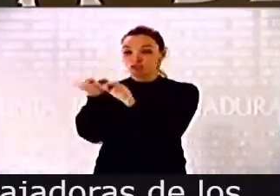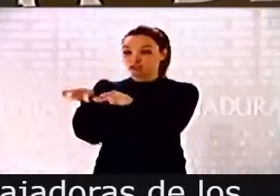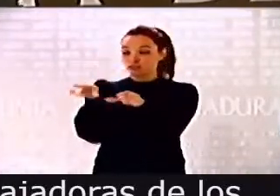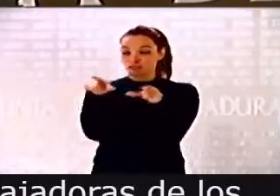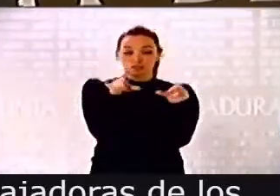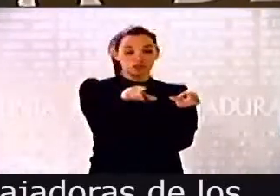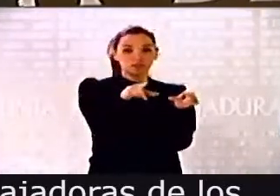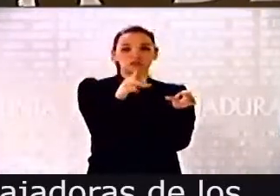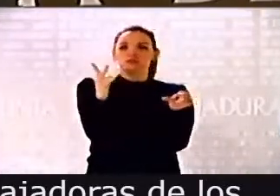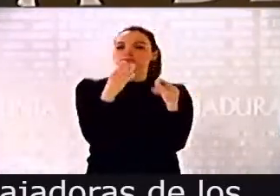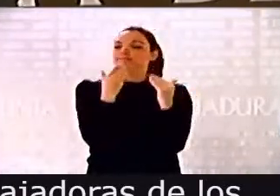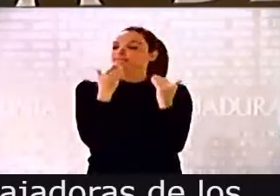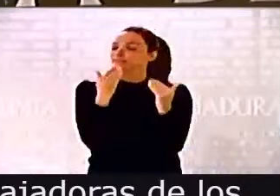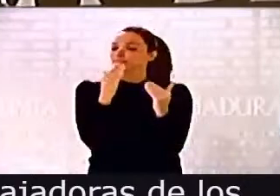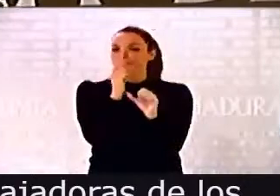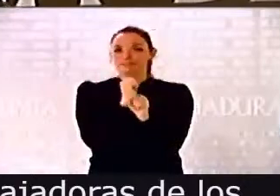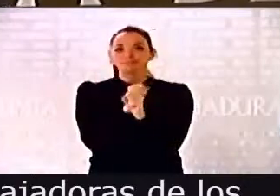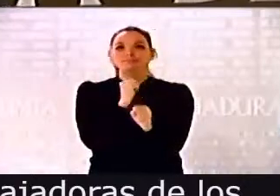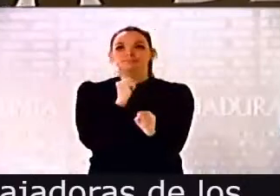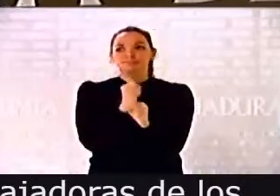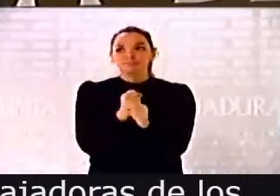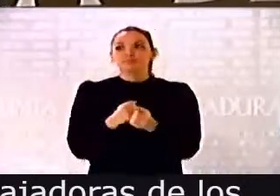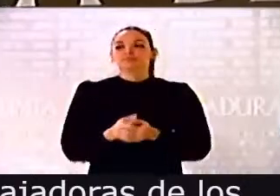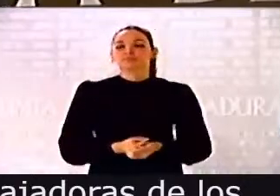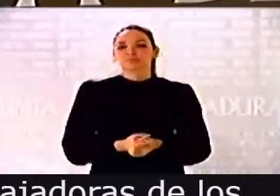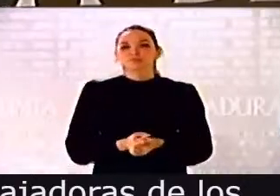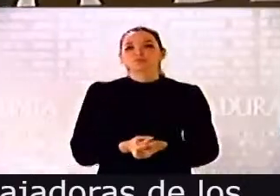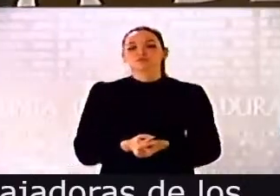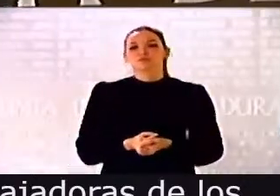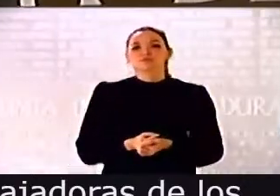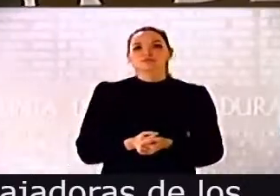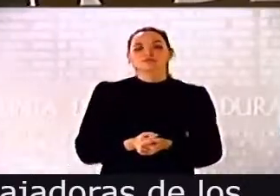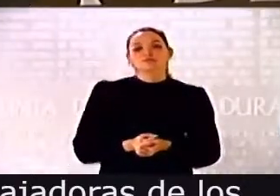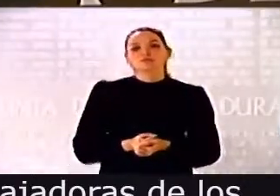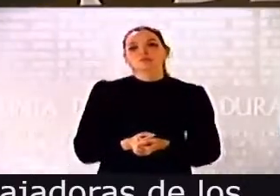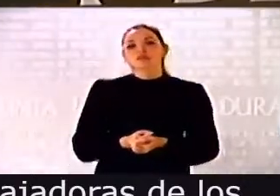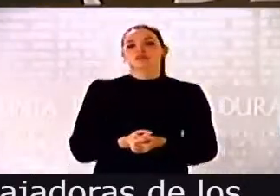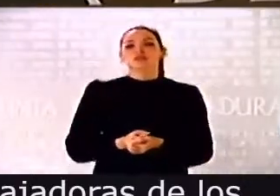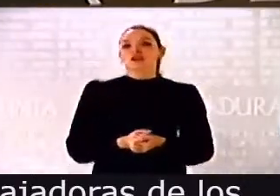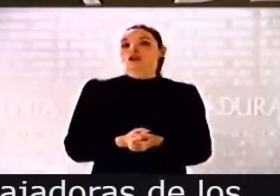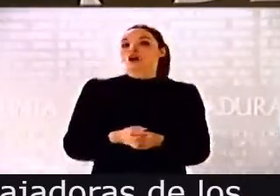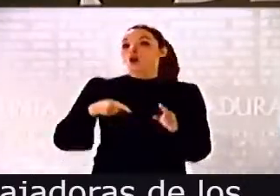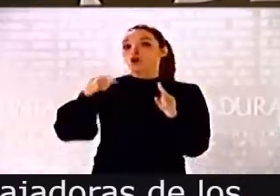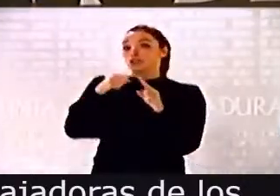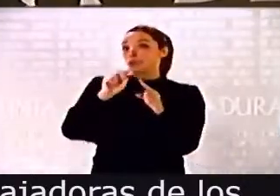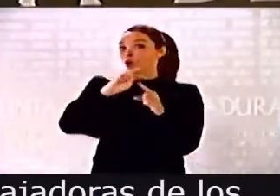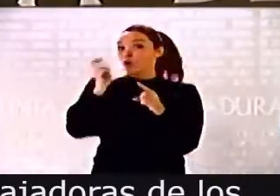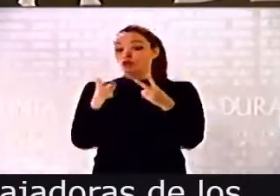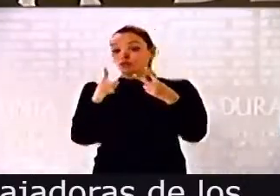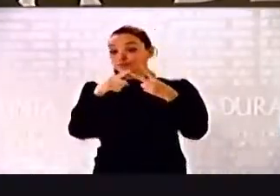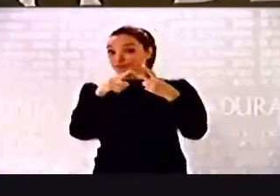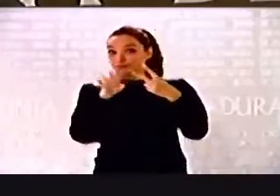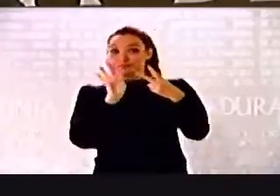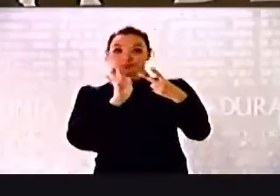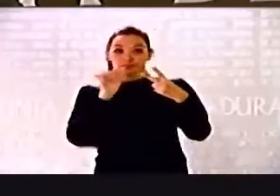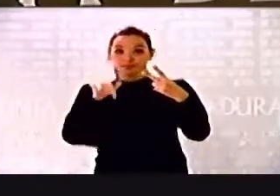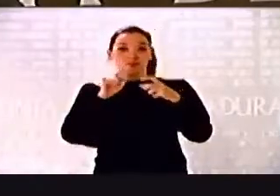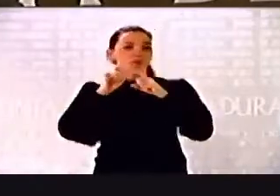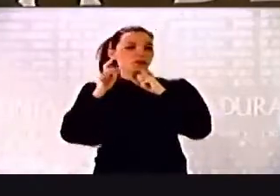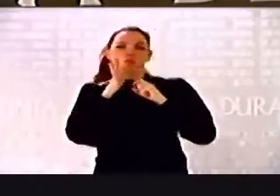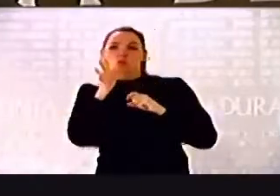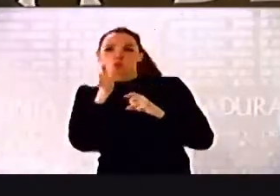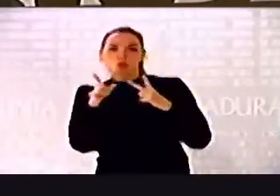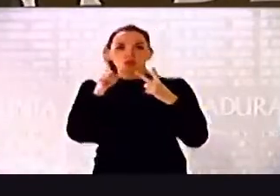profundamente su dedicación. El segundo de los objetivos que tenía esta rueda de prensa